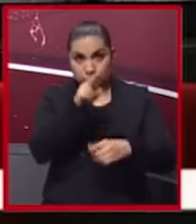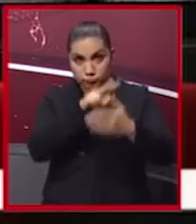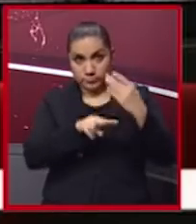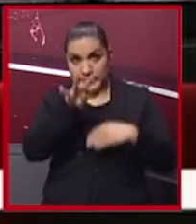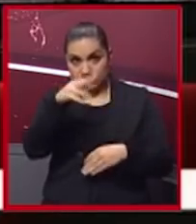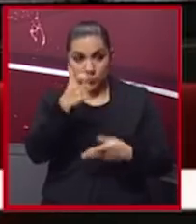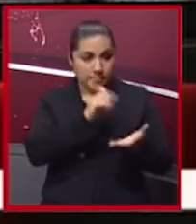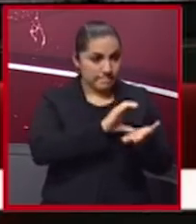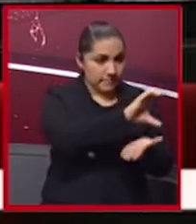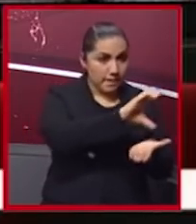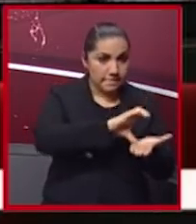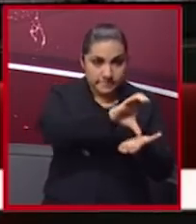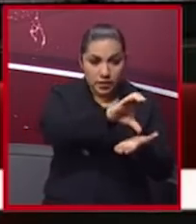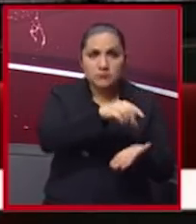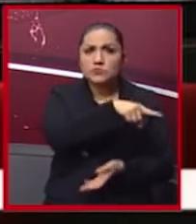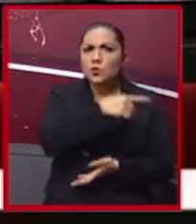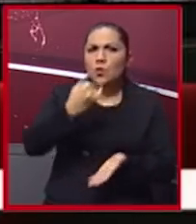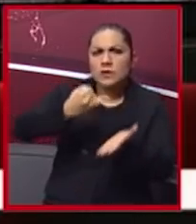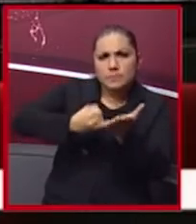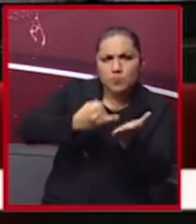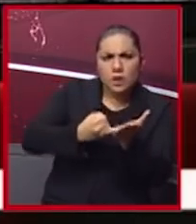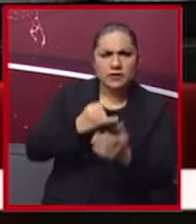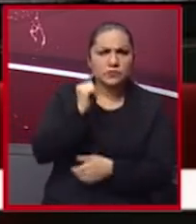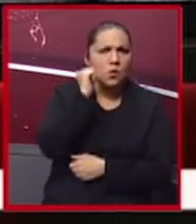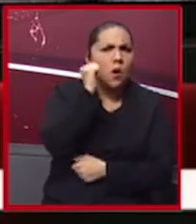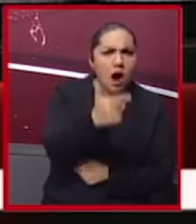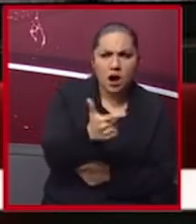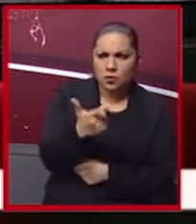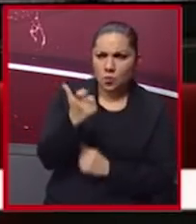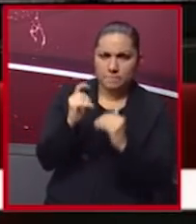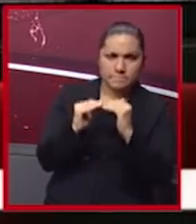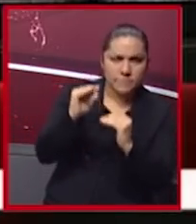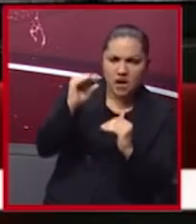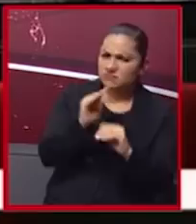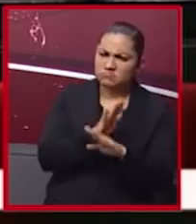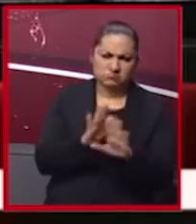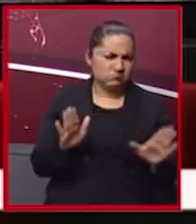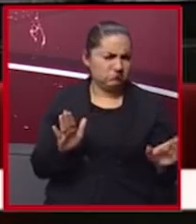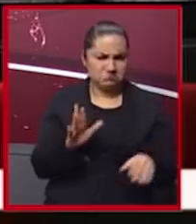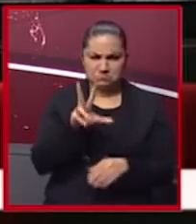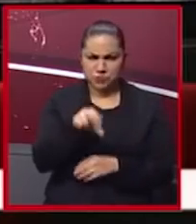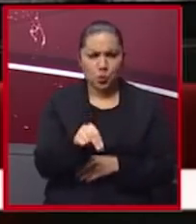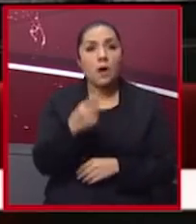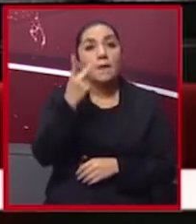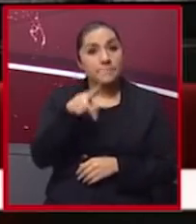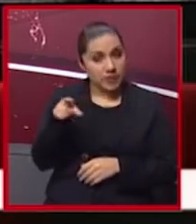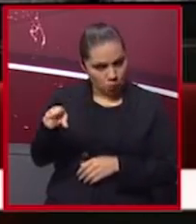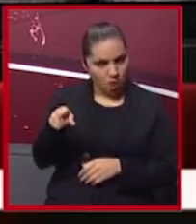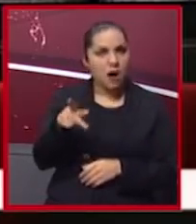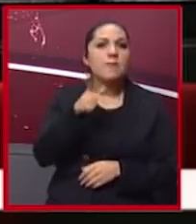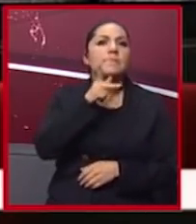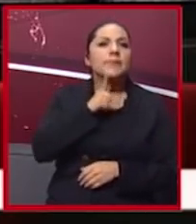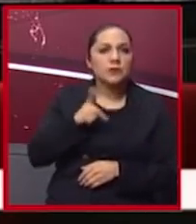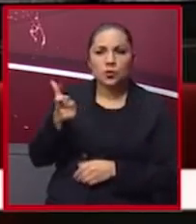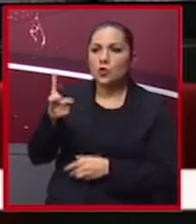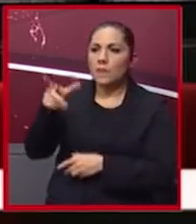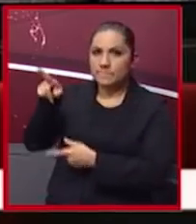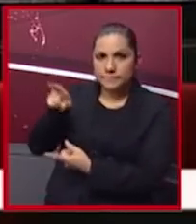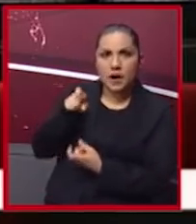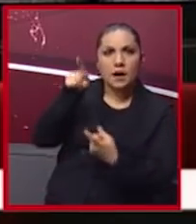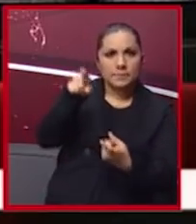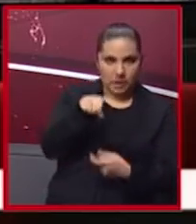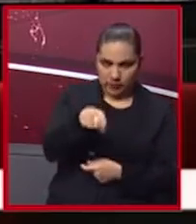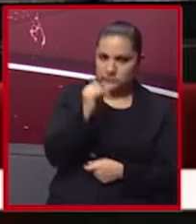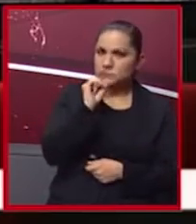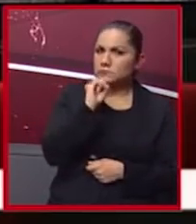los impuestos, pero sí se prevé el alza en los ingresos petroleros. Indica que se recibe una propuesta austera, como se prometió, con estímulos a los